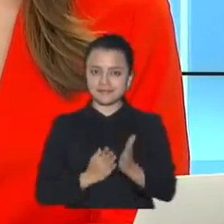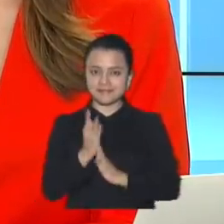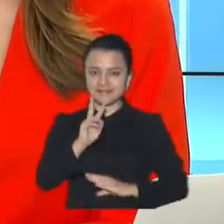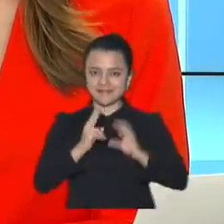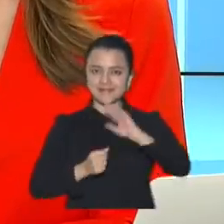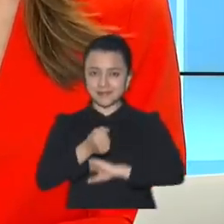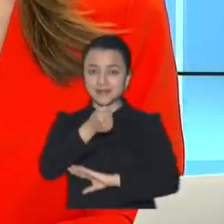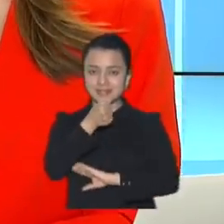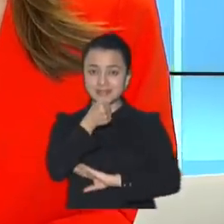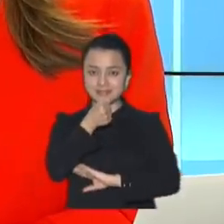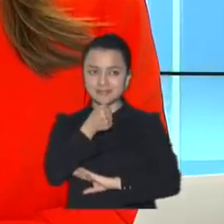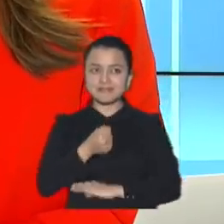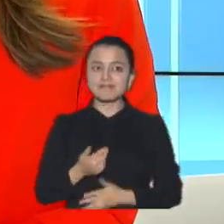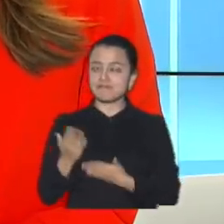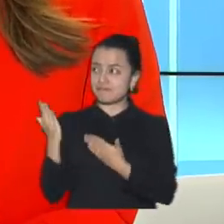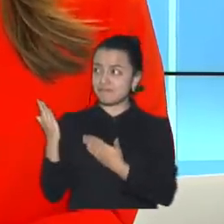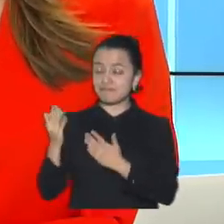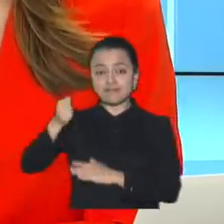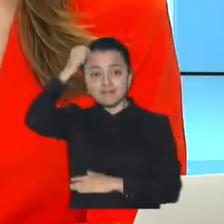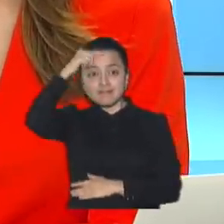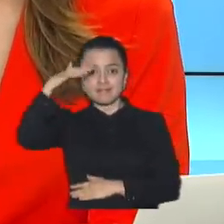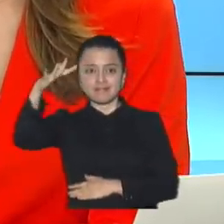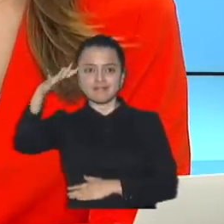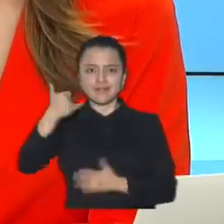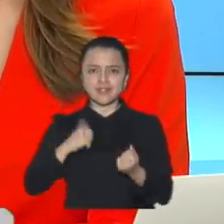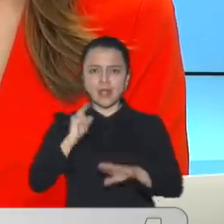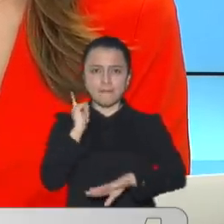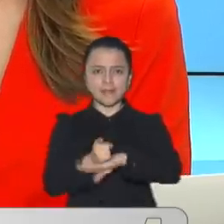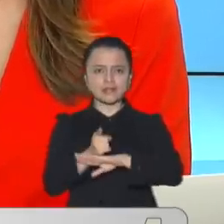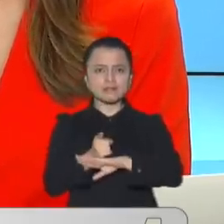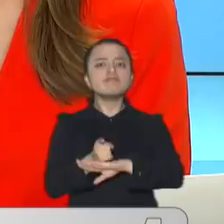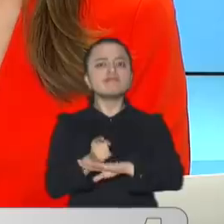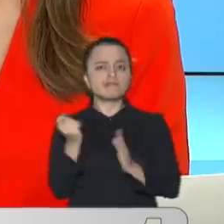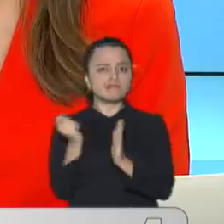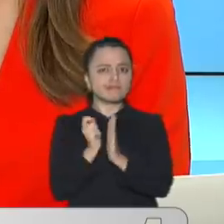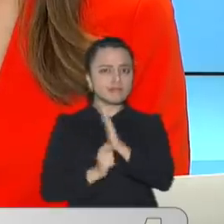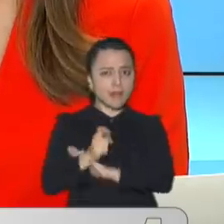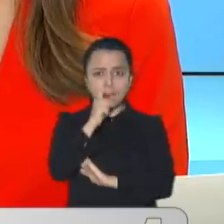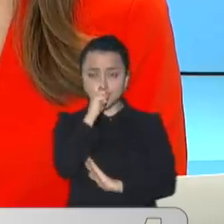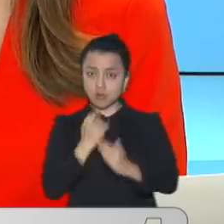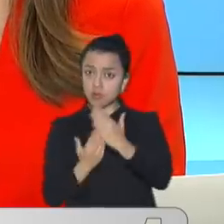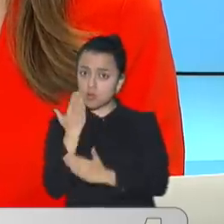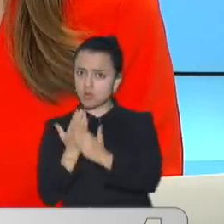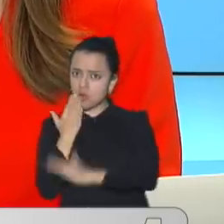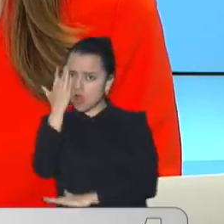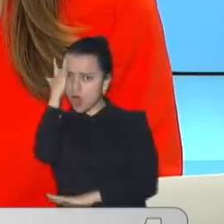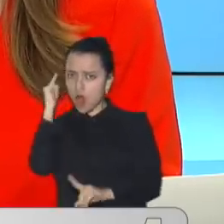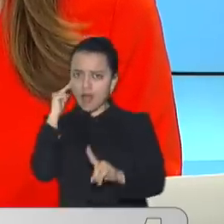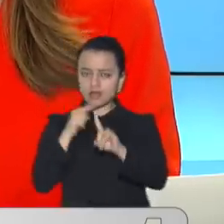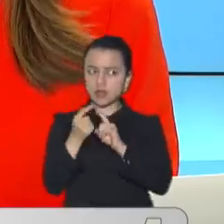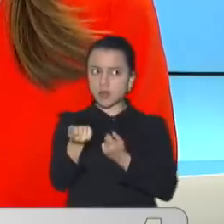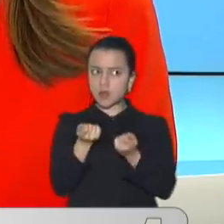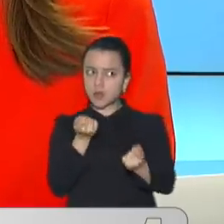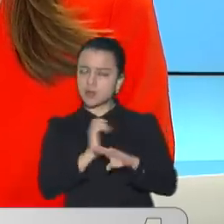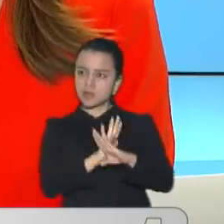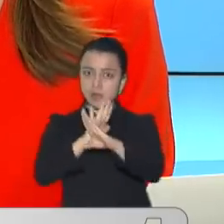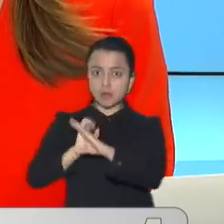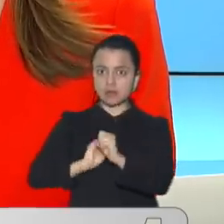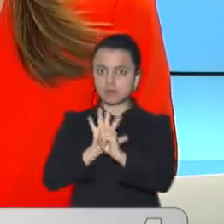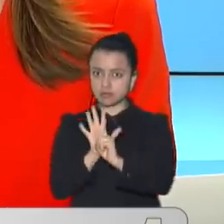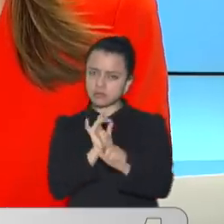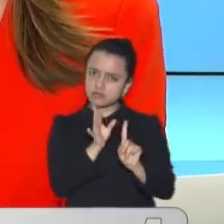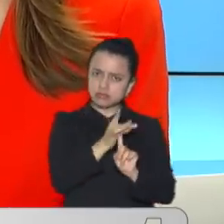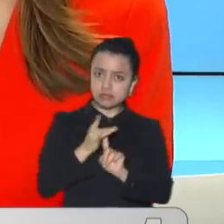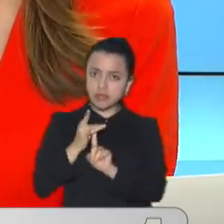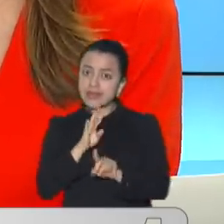Seguimos en Noticentro 1 CMI. En Cartagena empiezan nuevas medidas restrictivas para contener la propagación del COVID-19. Así lo